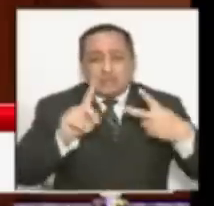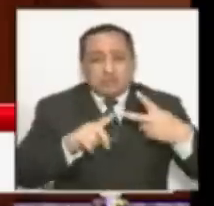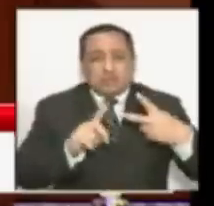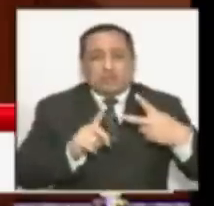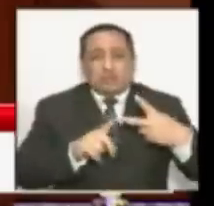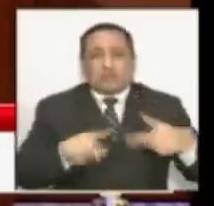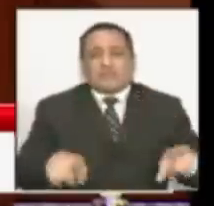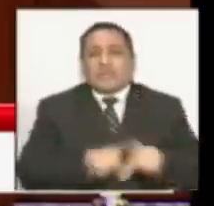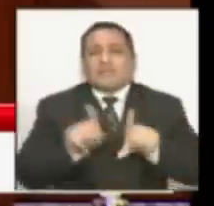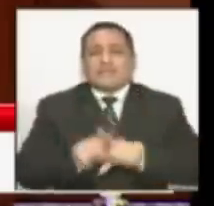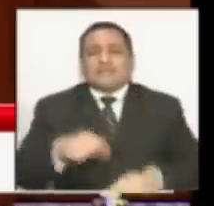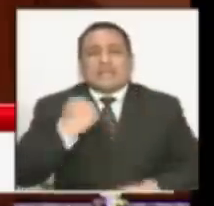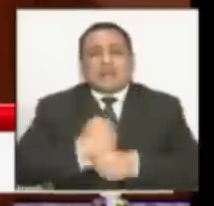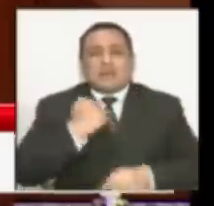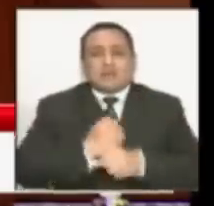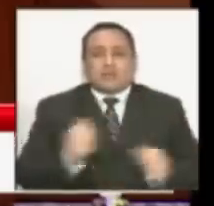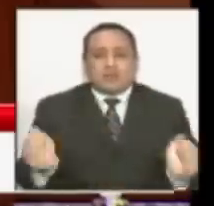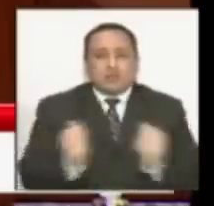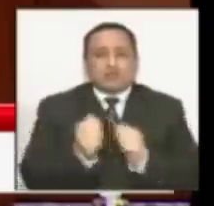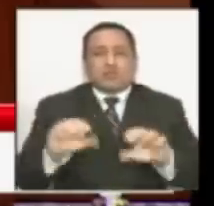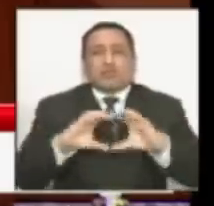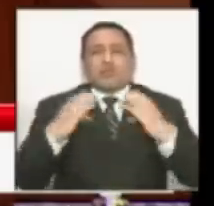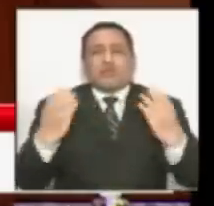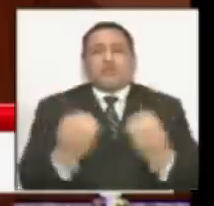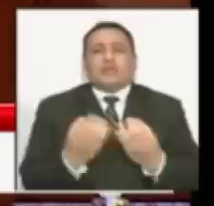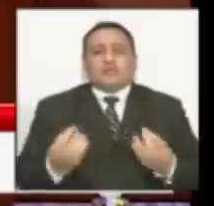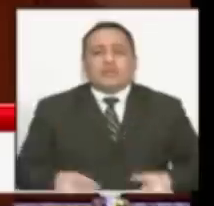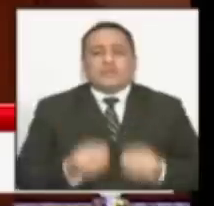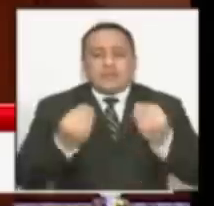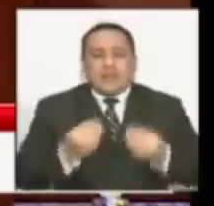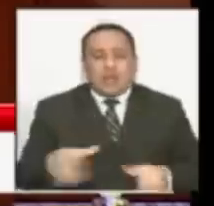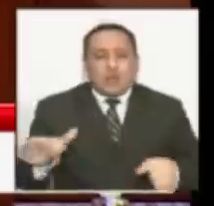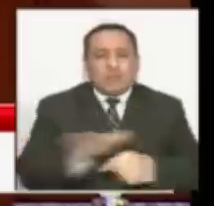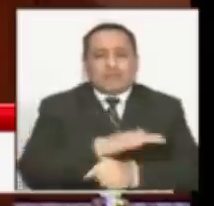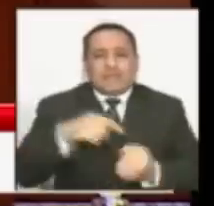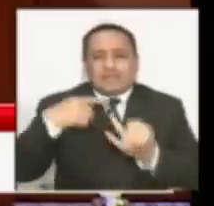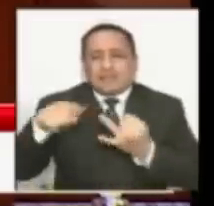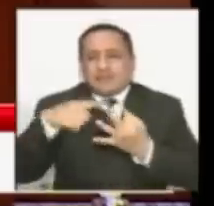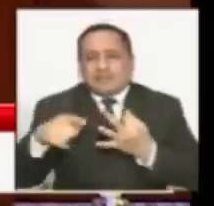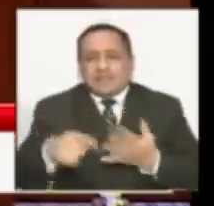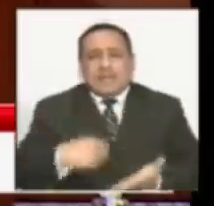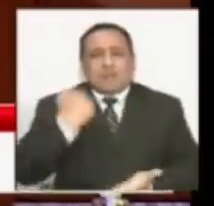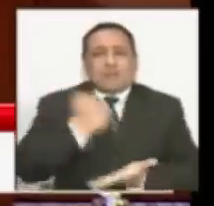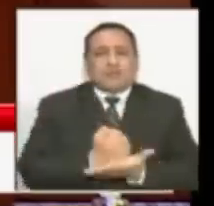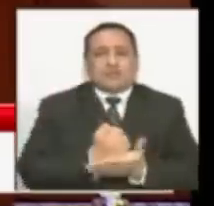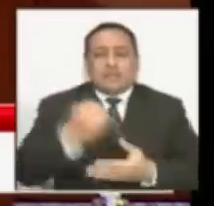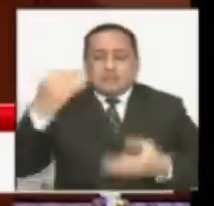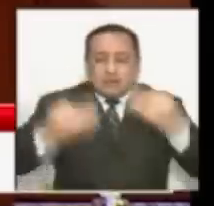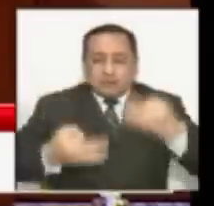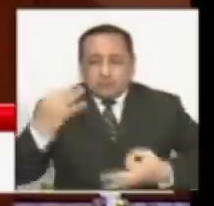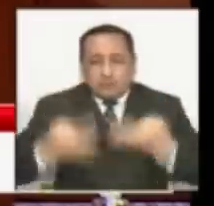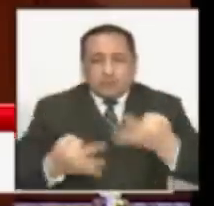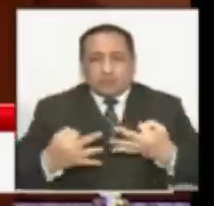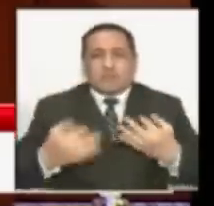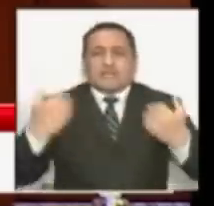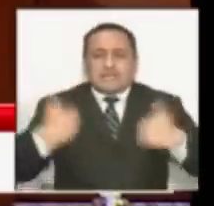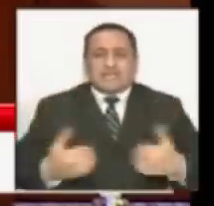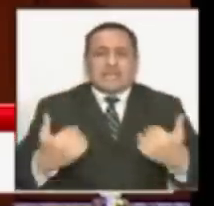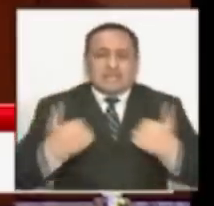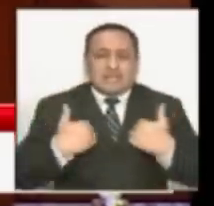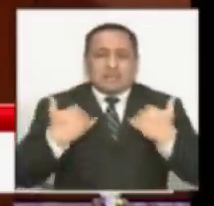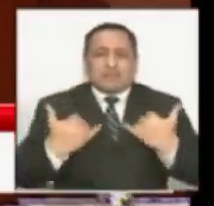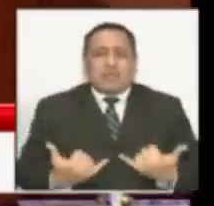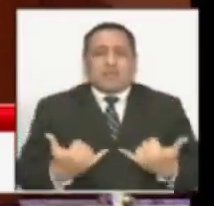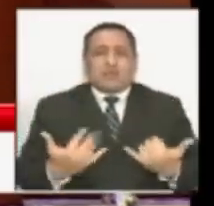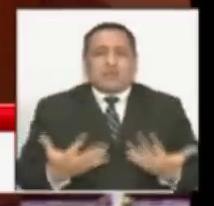lugar, trabajaremos con el Congreso para completar la discusión y la aprobación del presupuesto público, que ya lo tenemos